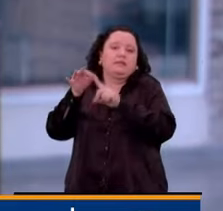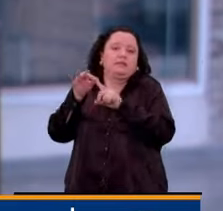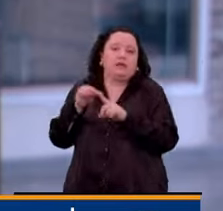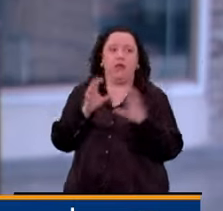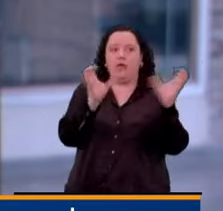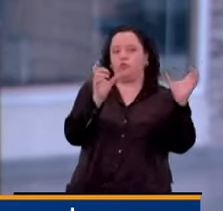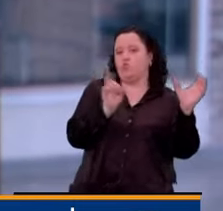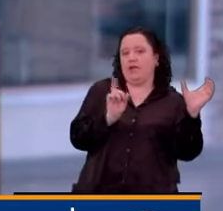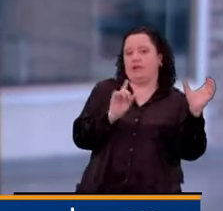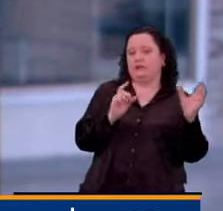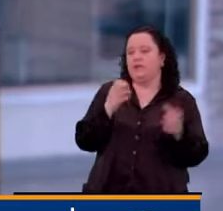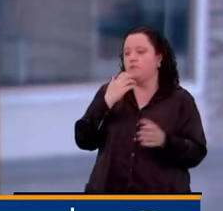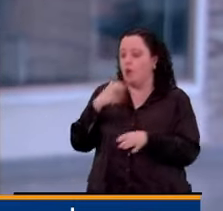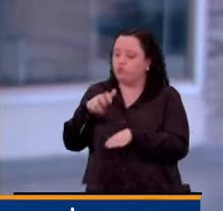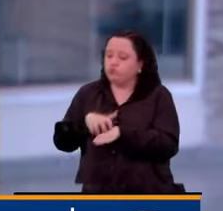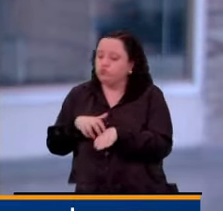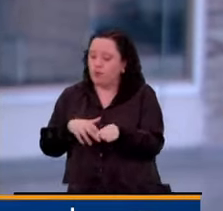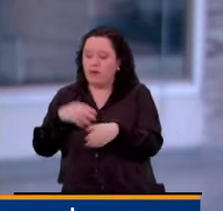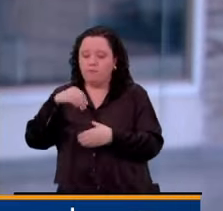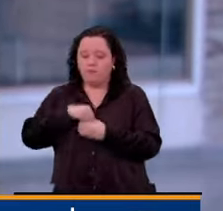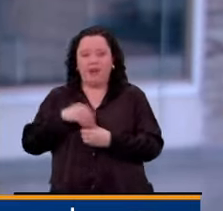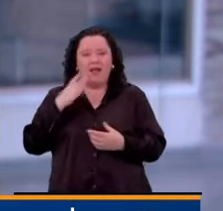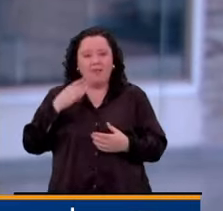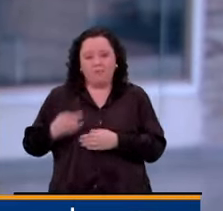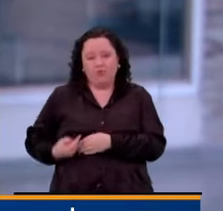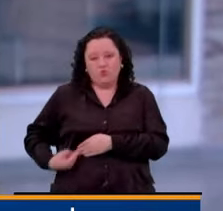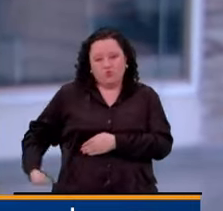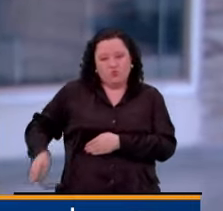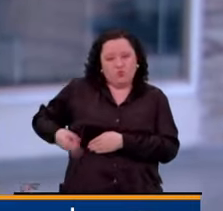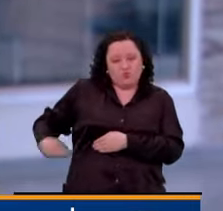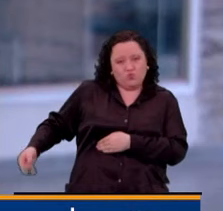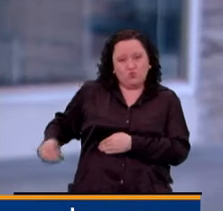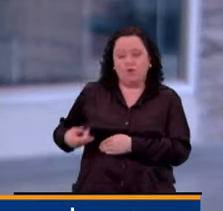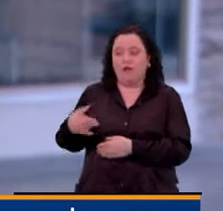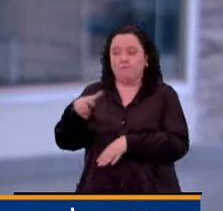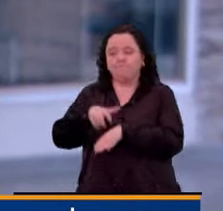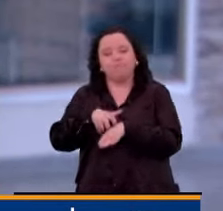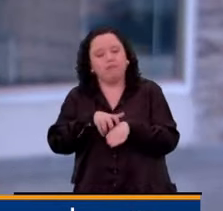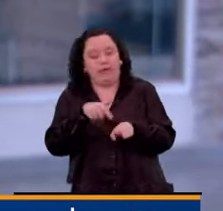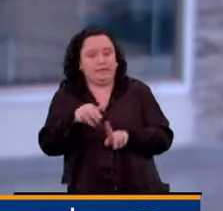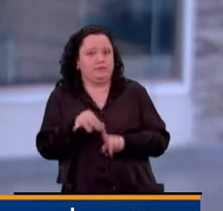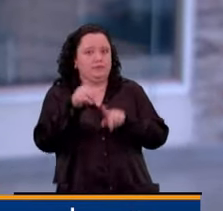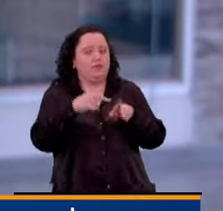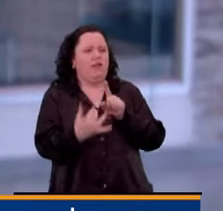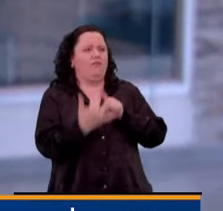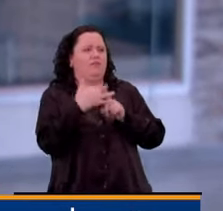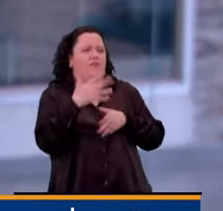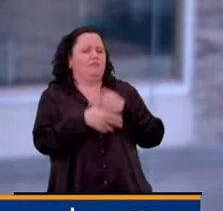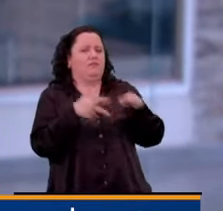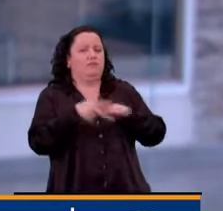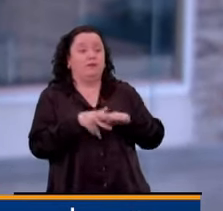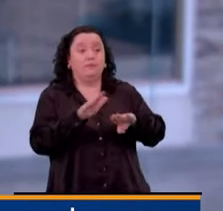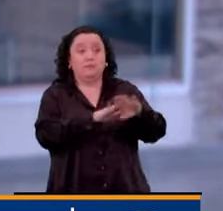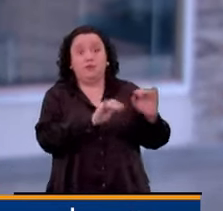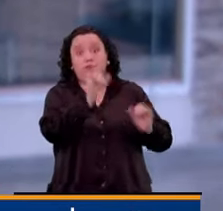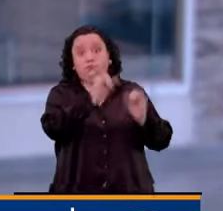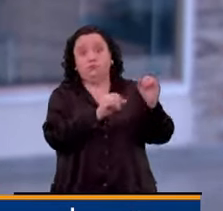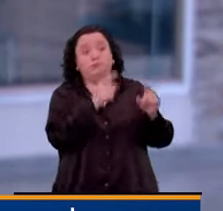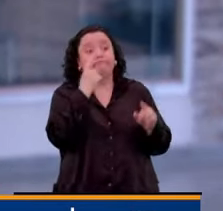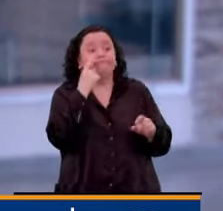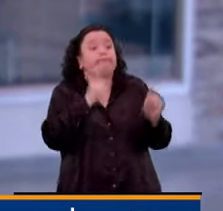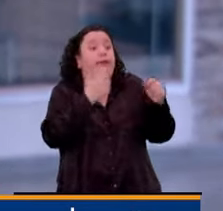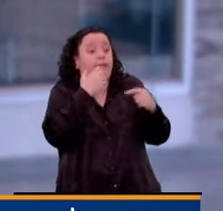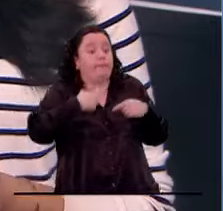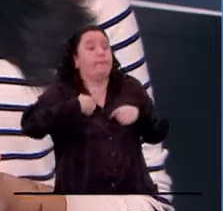ambulancia, como los pacientes con diálisis que han visto afectado su tratamiento. Le recuerdan a quienes protestan que puede ser su familiar